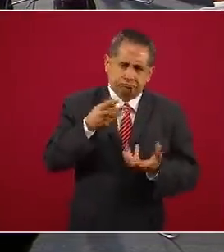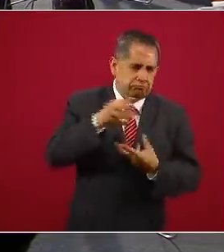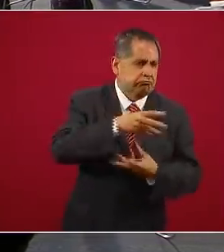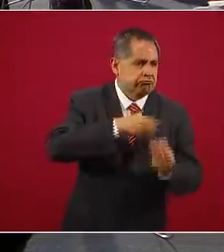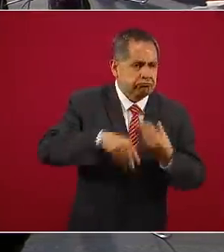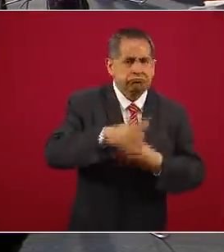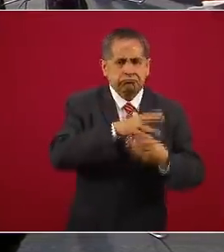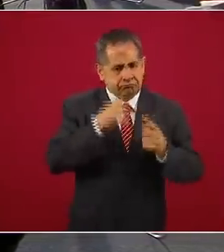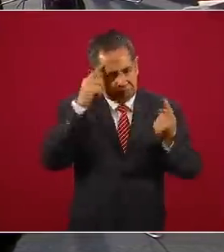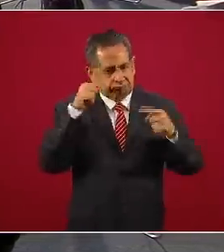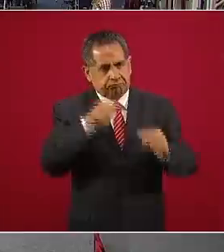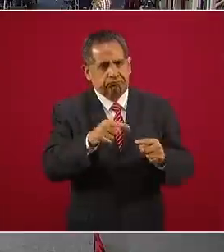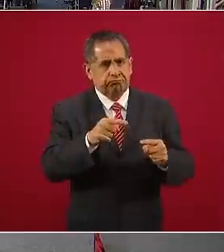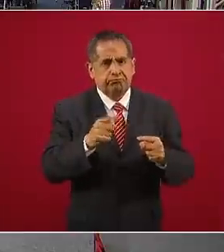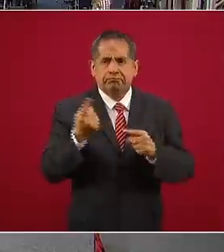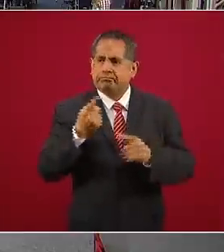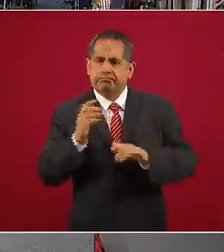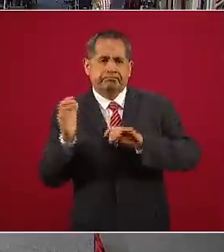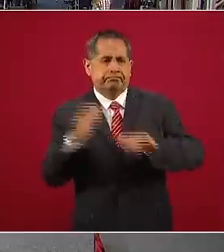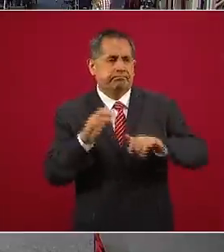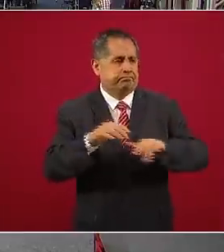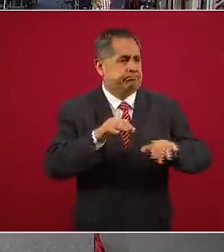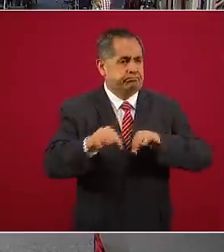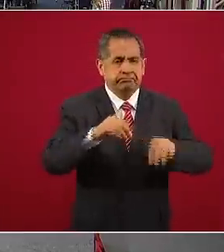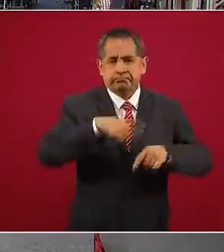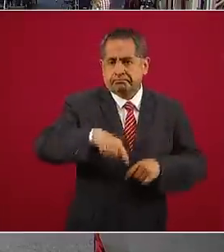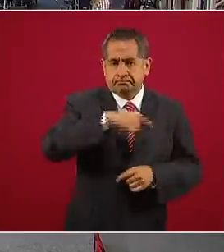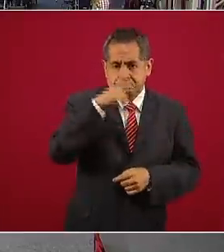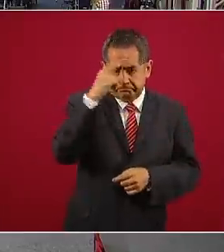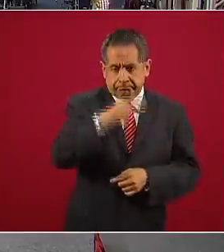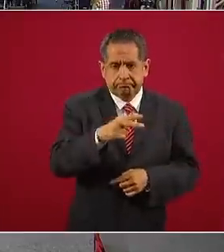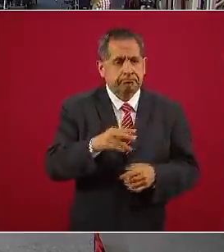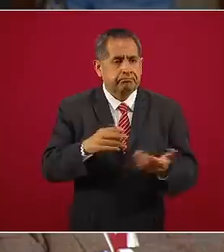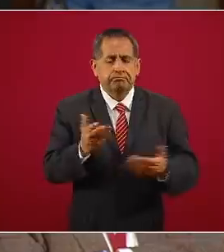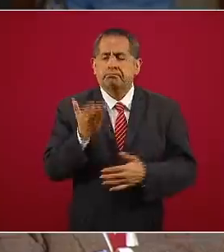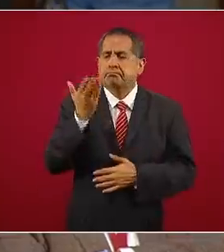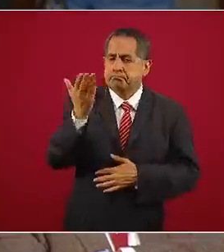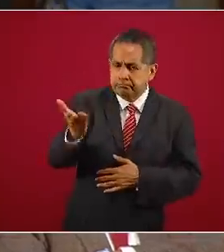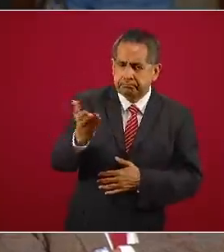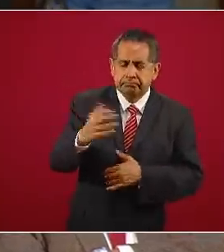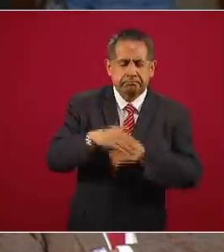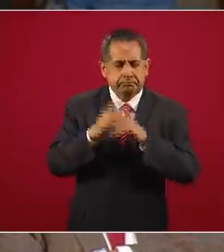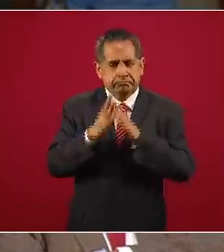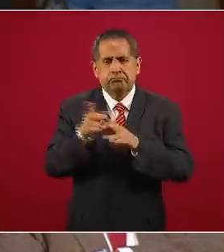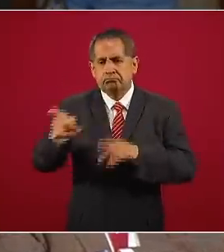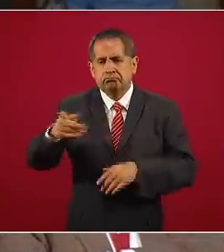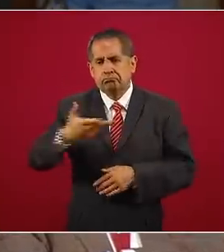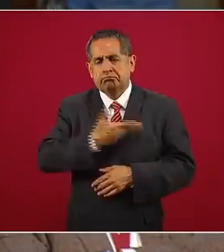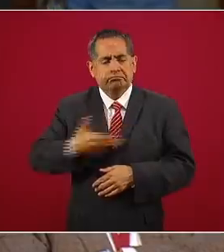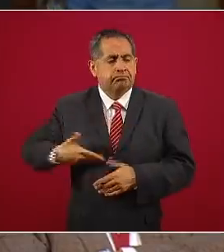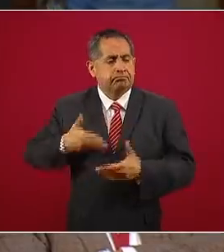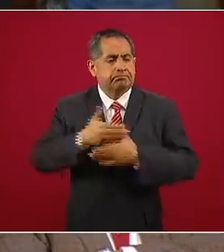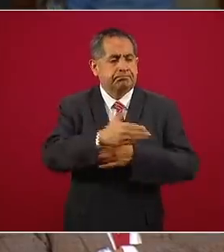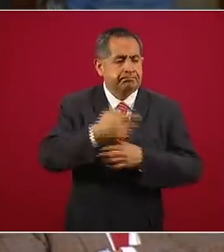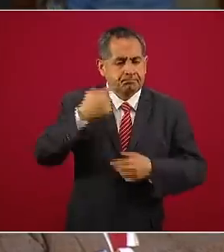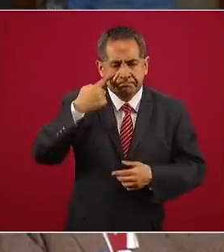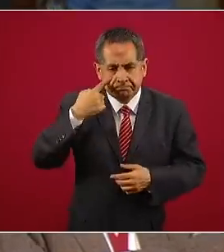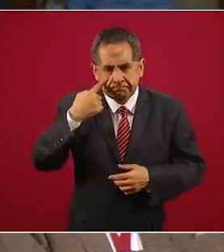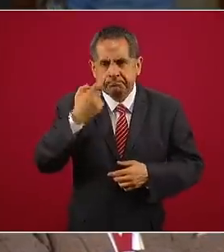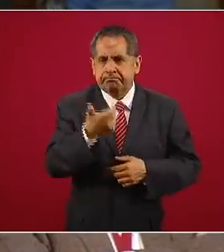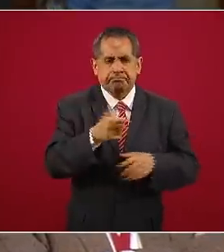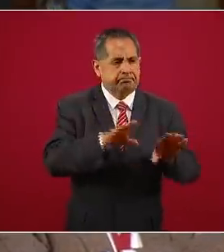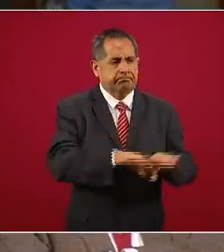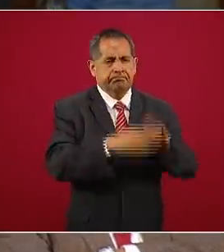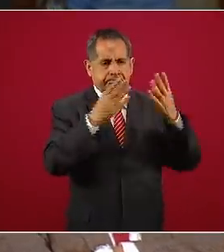para generar empleos en nuestro país piden solicitan que intervenga a usted para que se les bloqueen sus